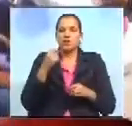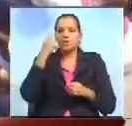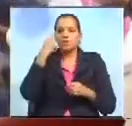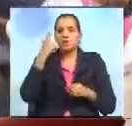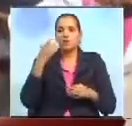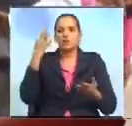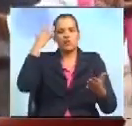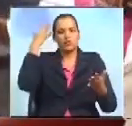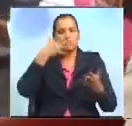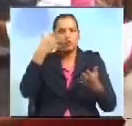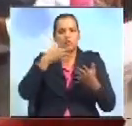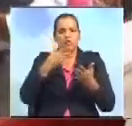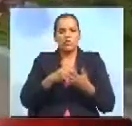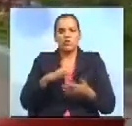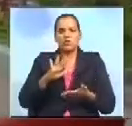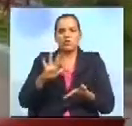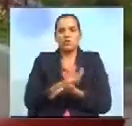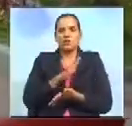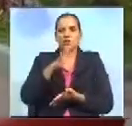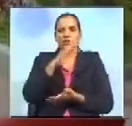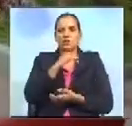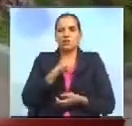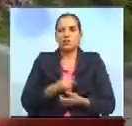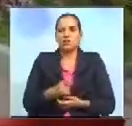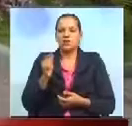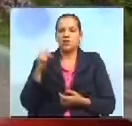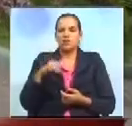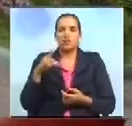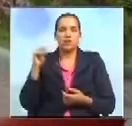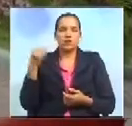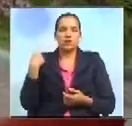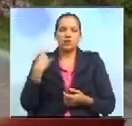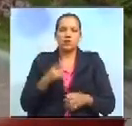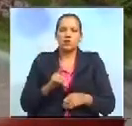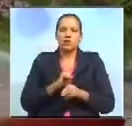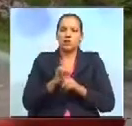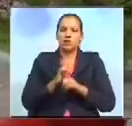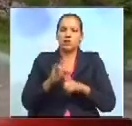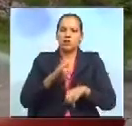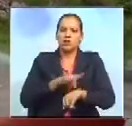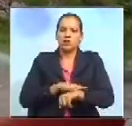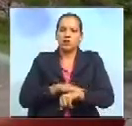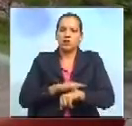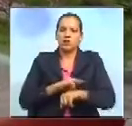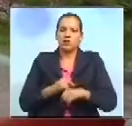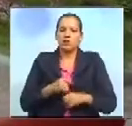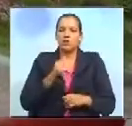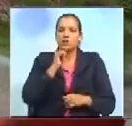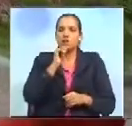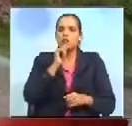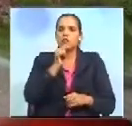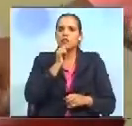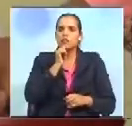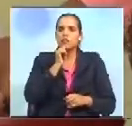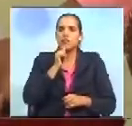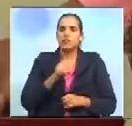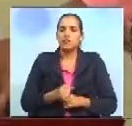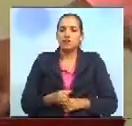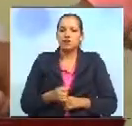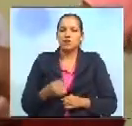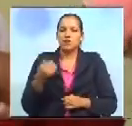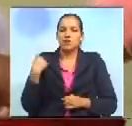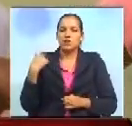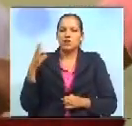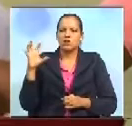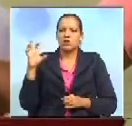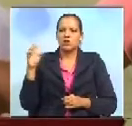los estudiantes de la unidad educativa Fausto Molina, que no pueden utilizar normalmente las baterías higiénicas. Tenemos